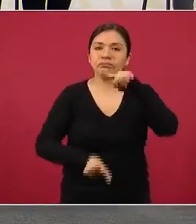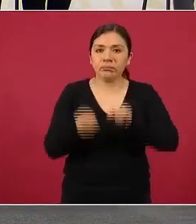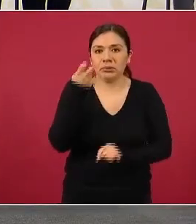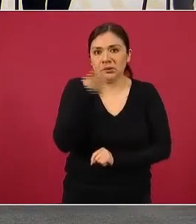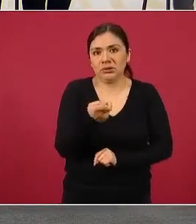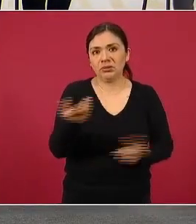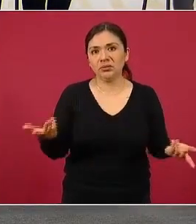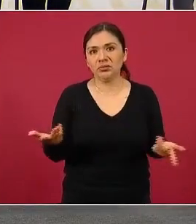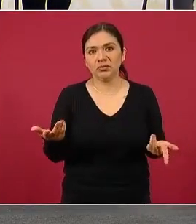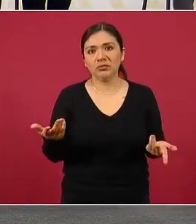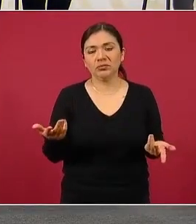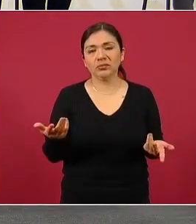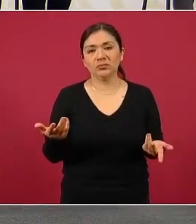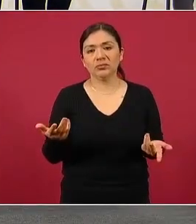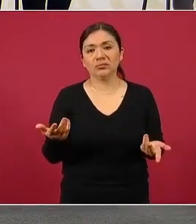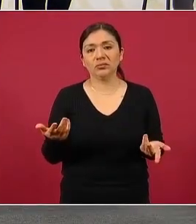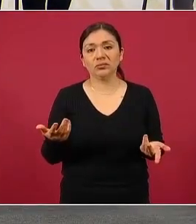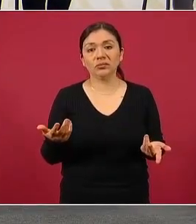eléctrica